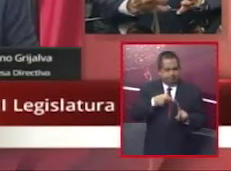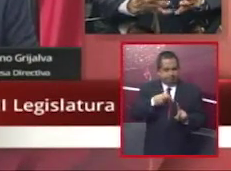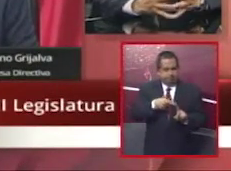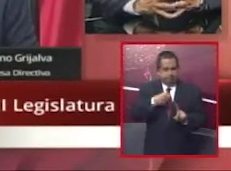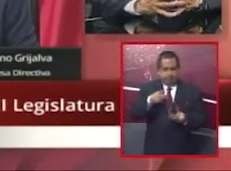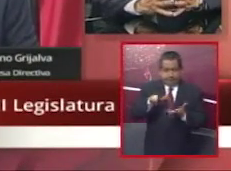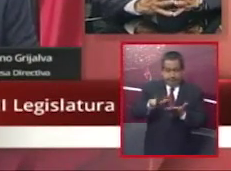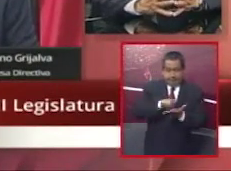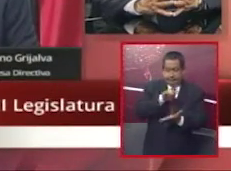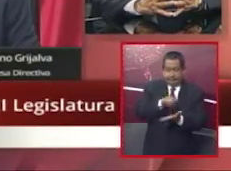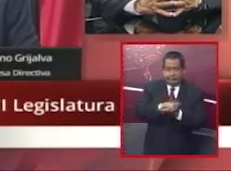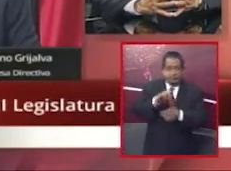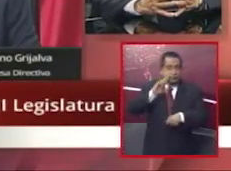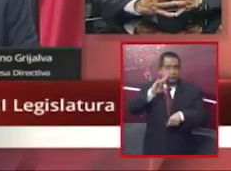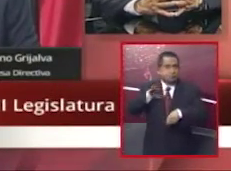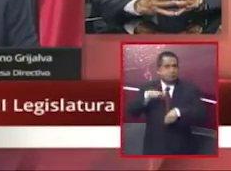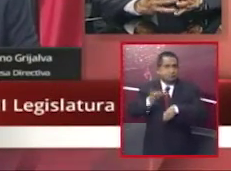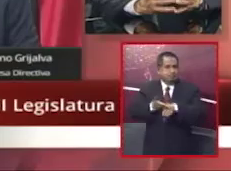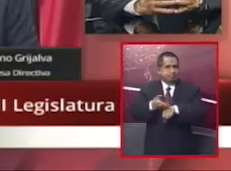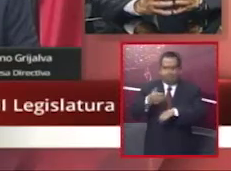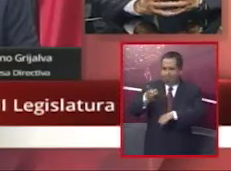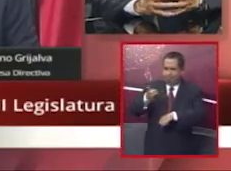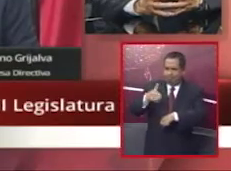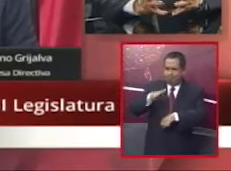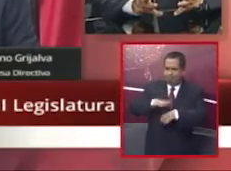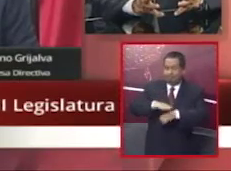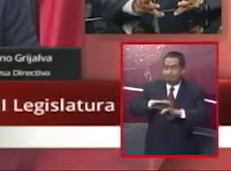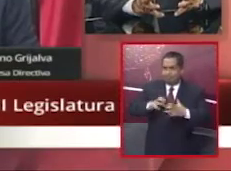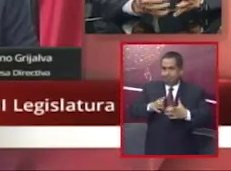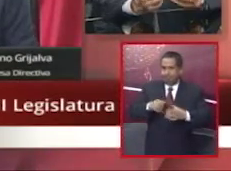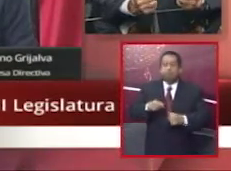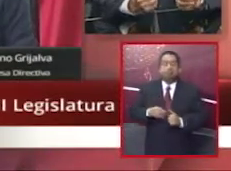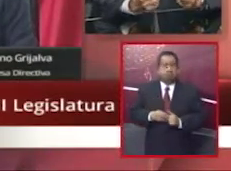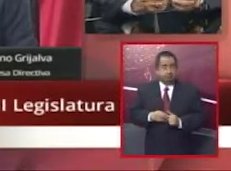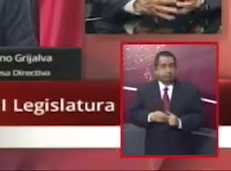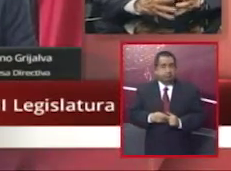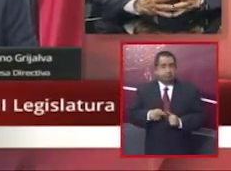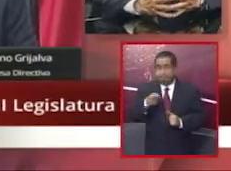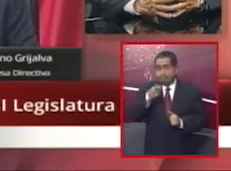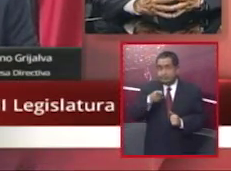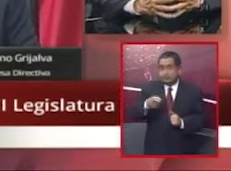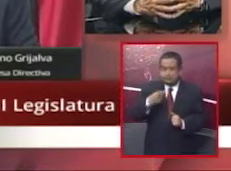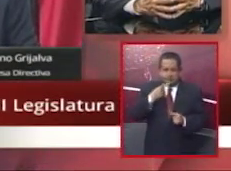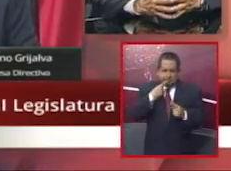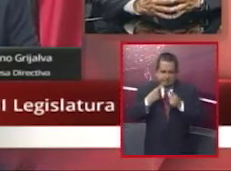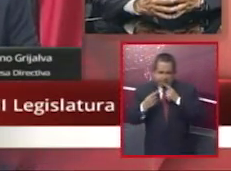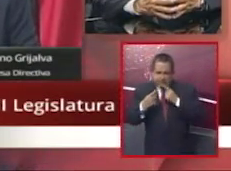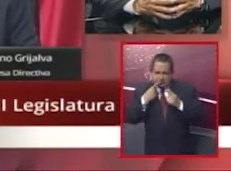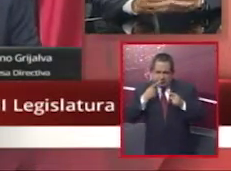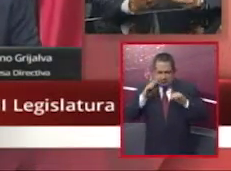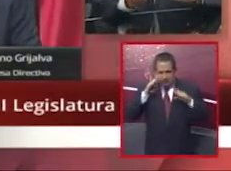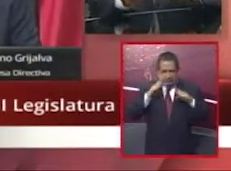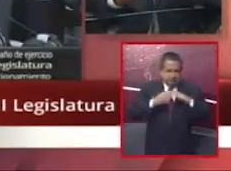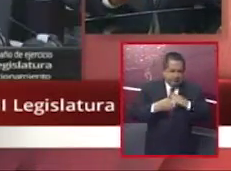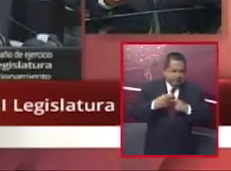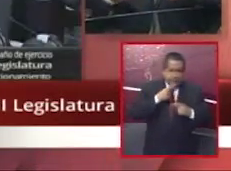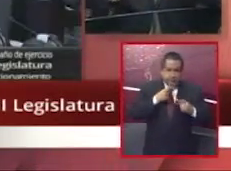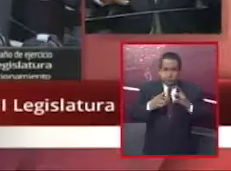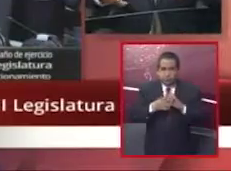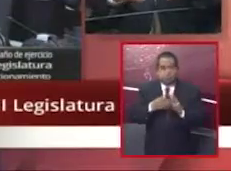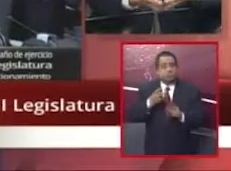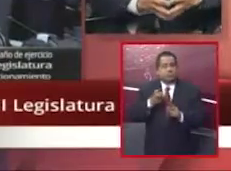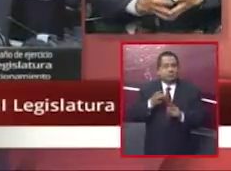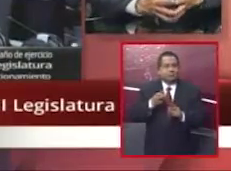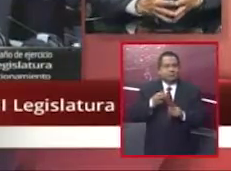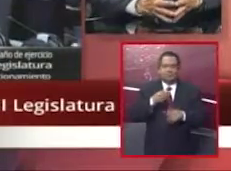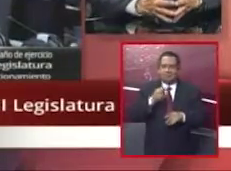la Ley de Responsabilidades Administrativas. Entonces allí se concentraron los debates, allí porque tenía que ver con